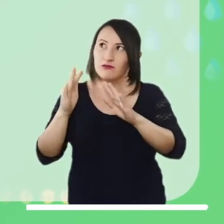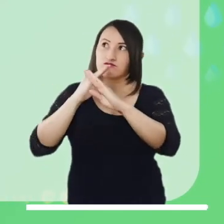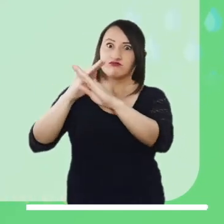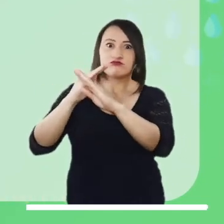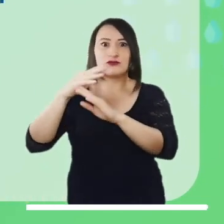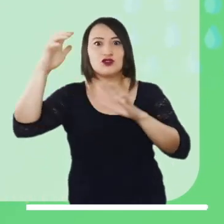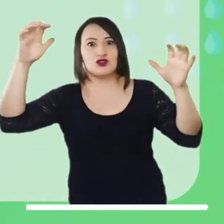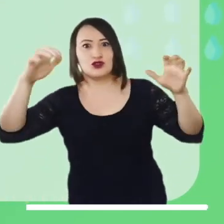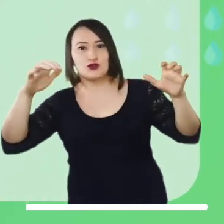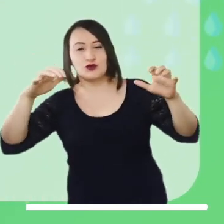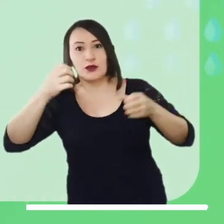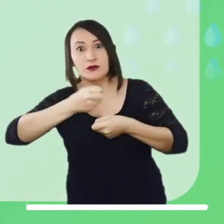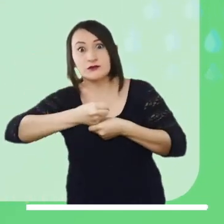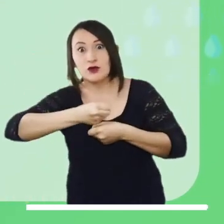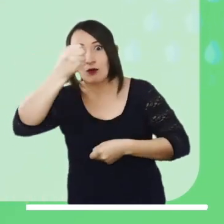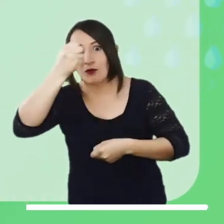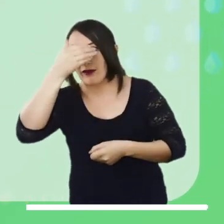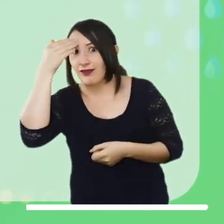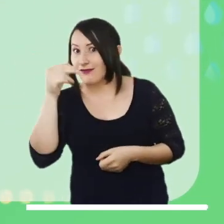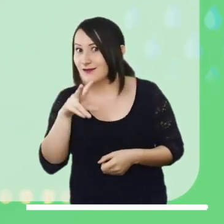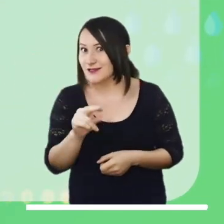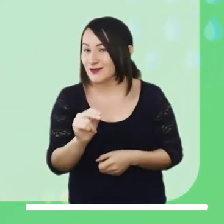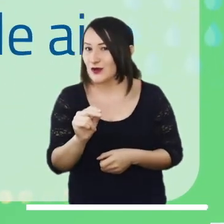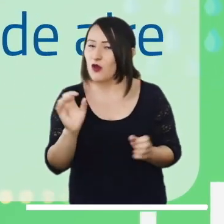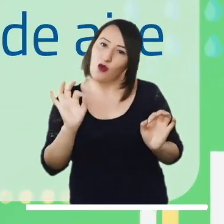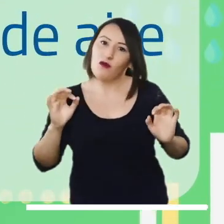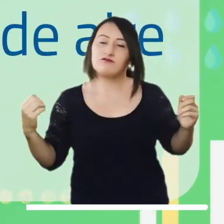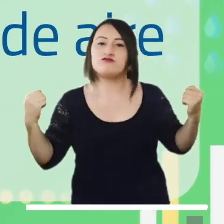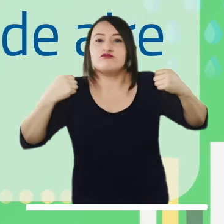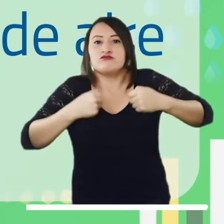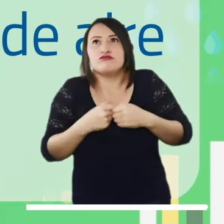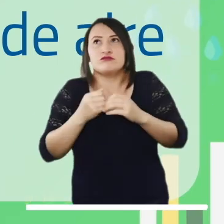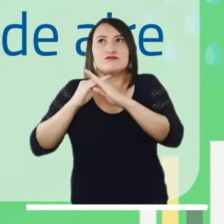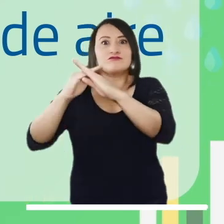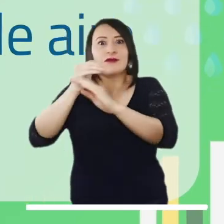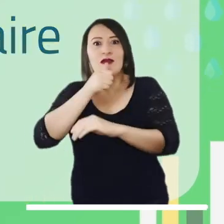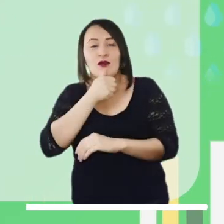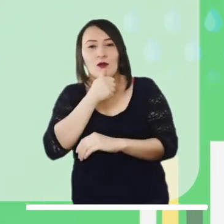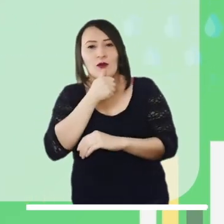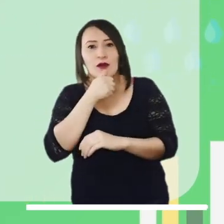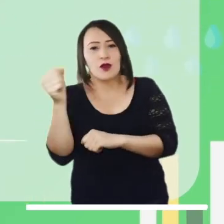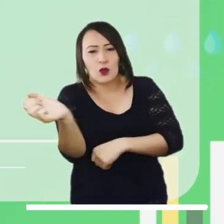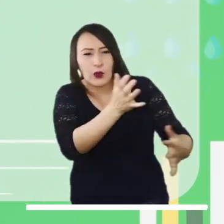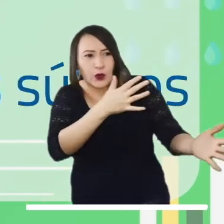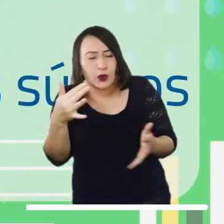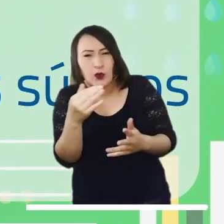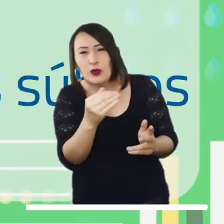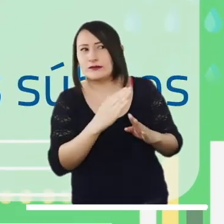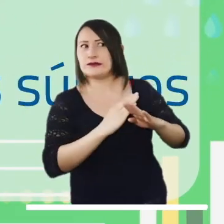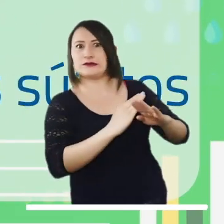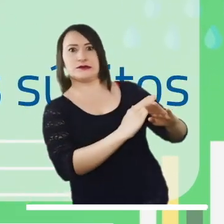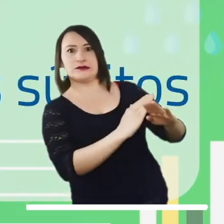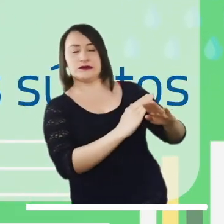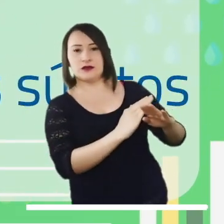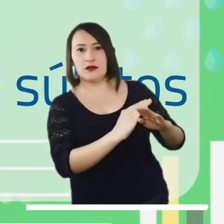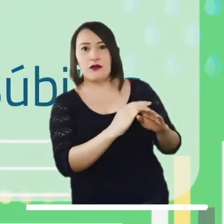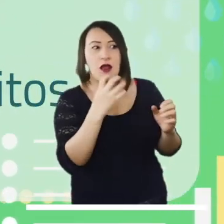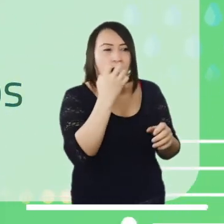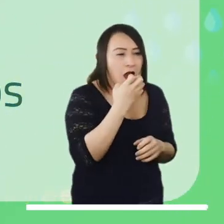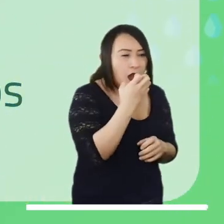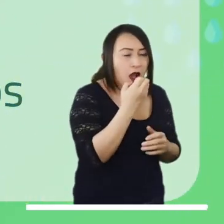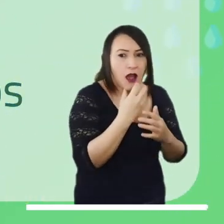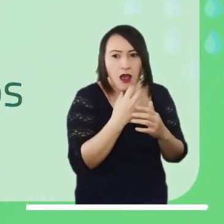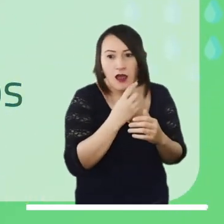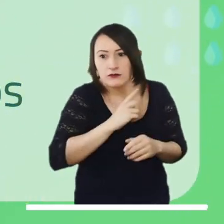calzado apropiado. No olvide llevar sombrilla o impermeable. Evite las corrientes frías de aire. No se exponga a